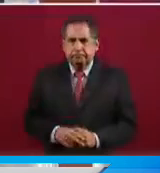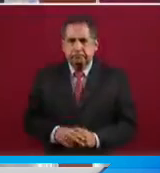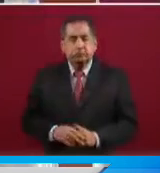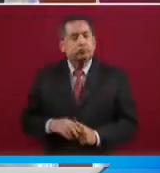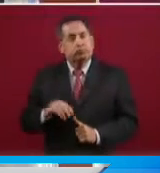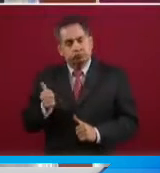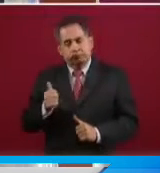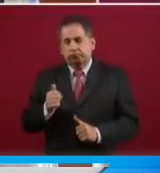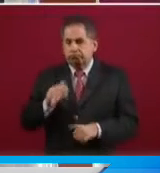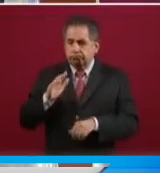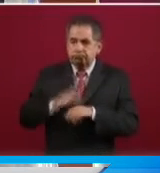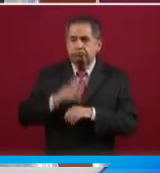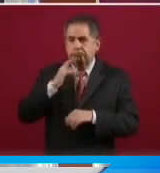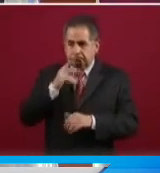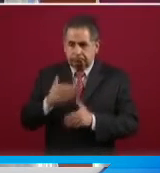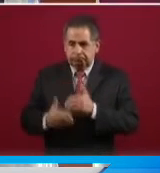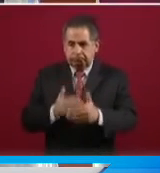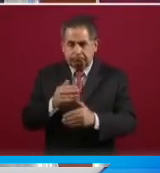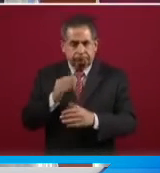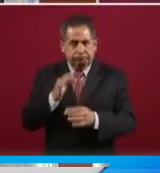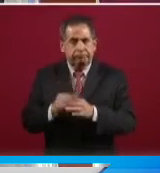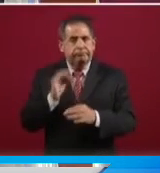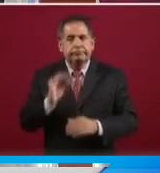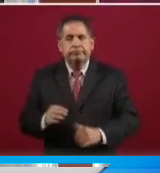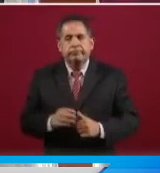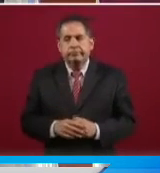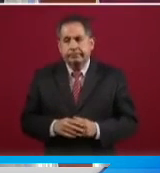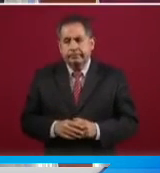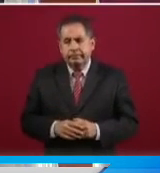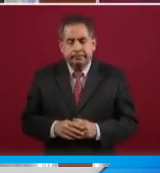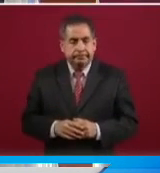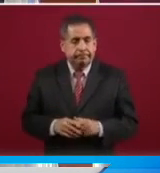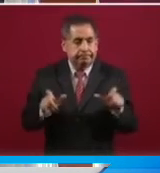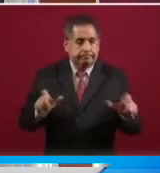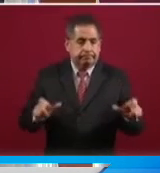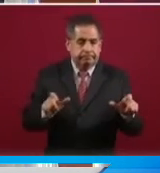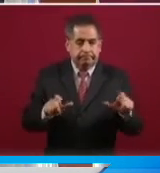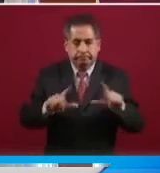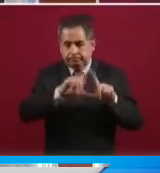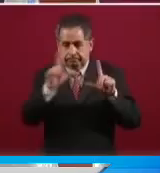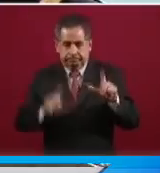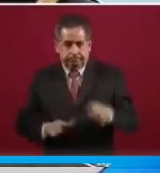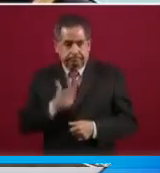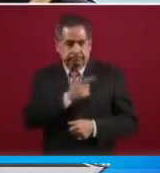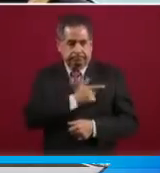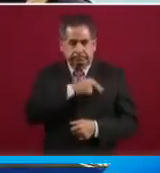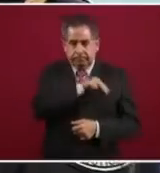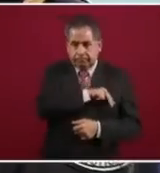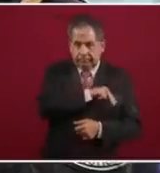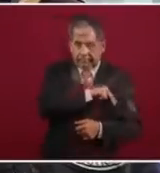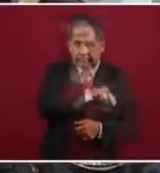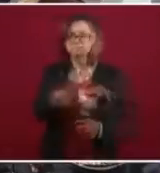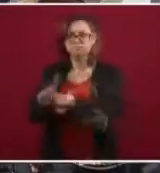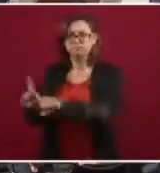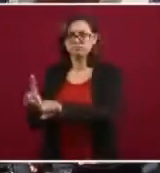se cuenta ya con un total desplegado en los estados de casi 70.000 elementos, además de 13.000 nuevos